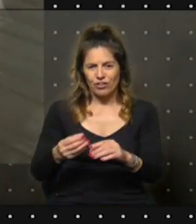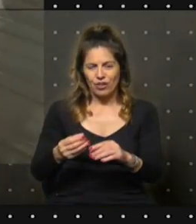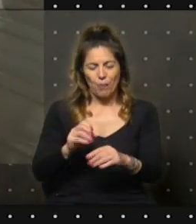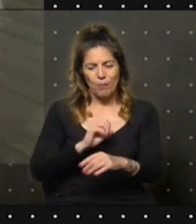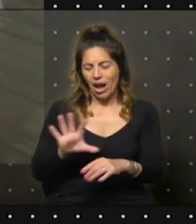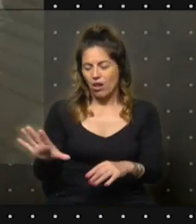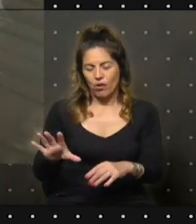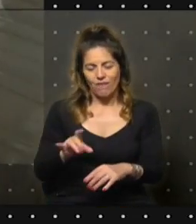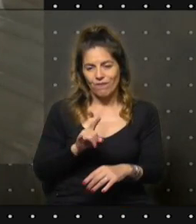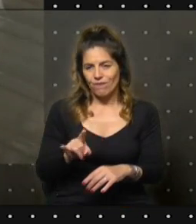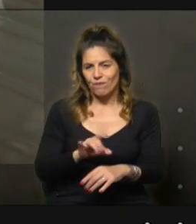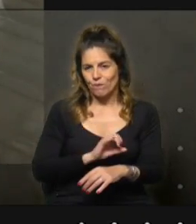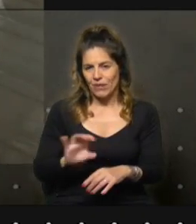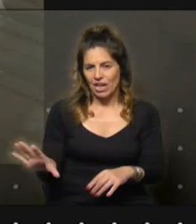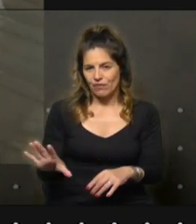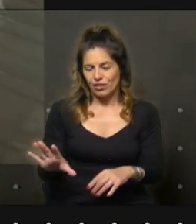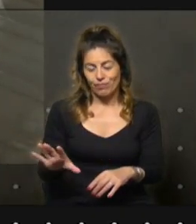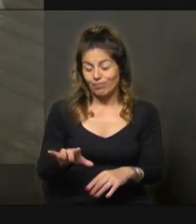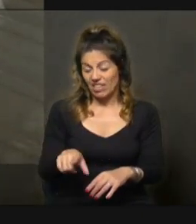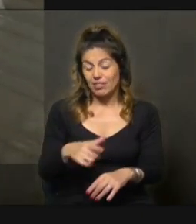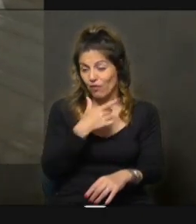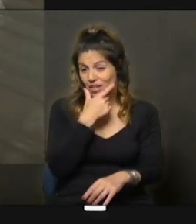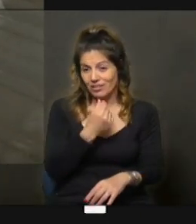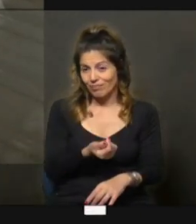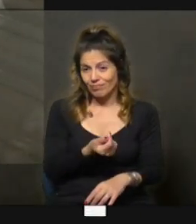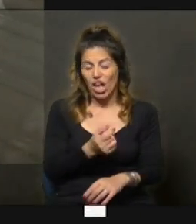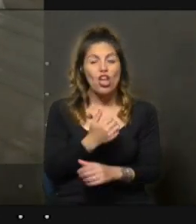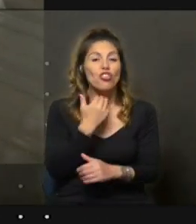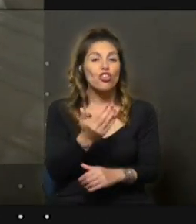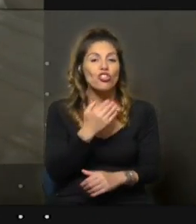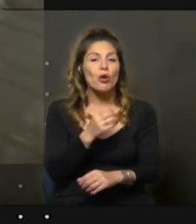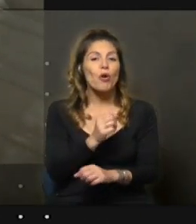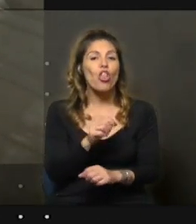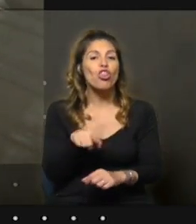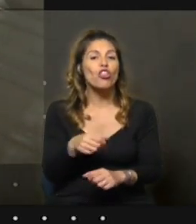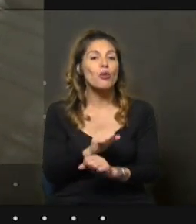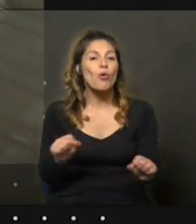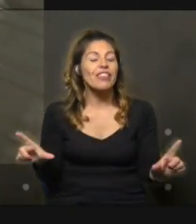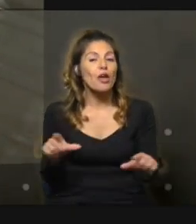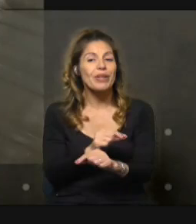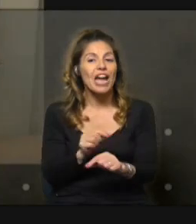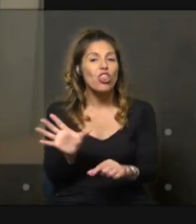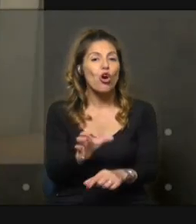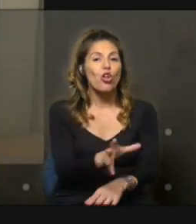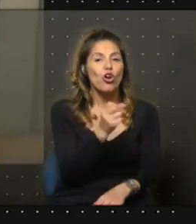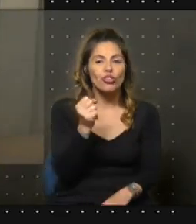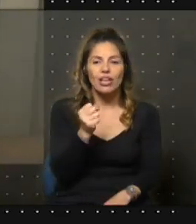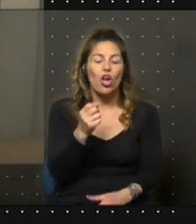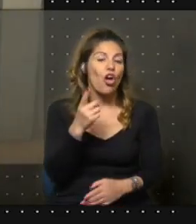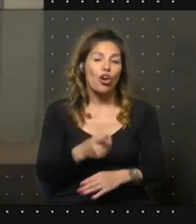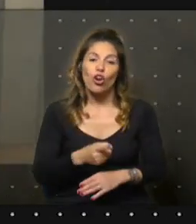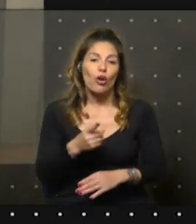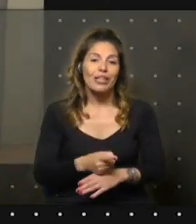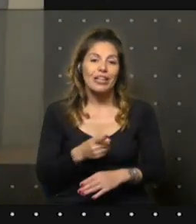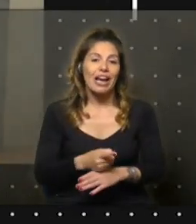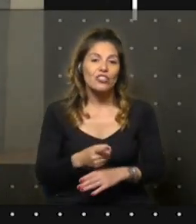maléfico es así de simple y no sabemos dónde puede terminar todo lo conquistado con la obligación cívica de